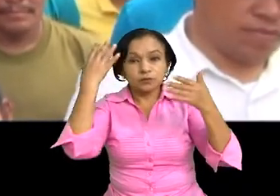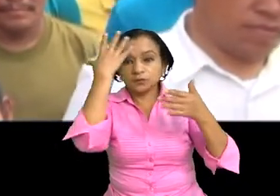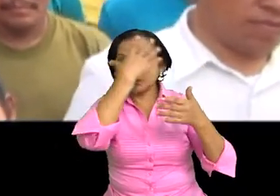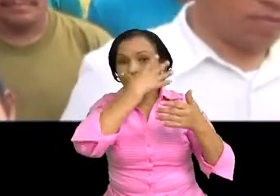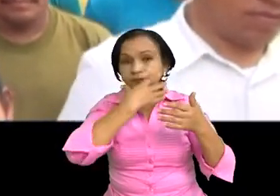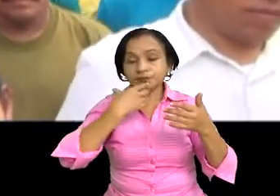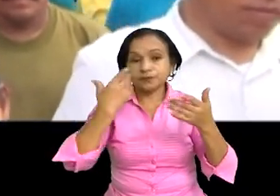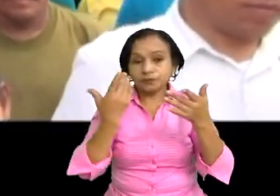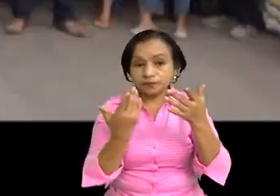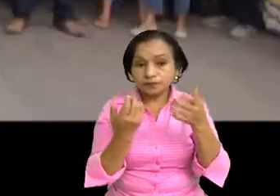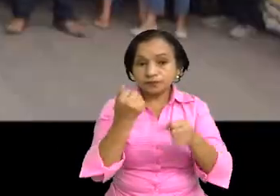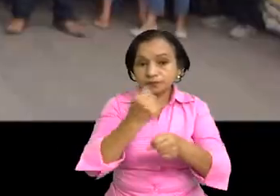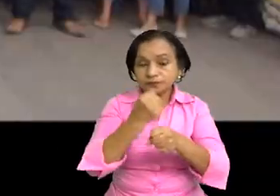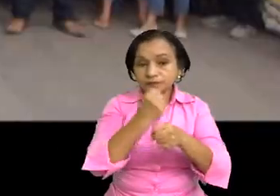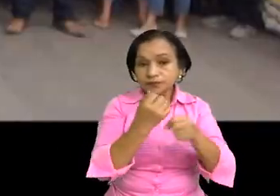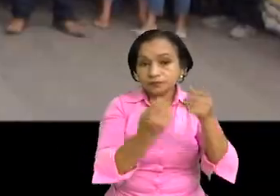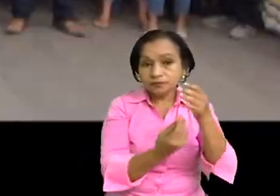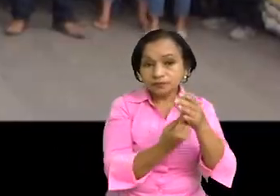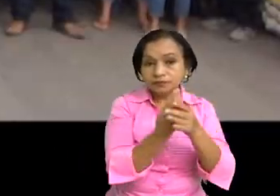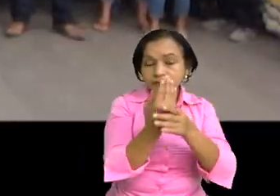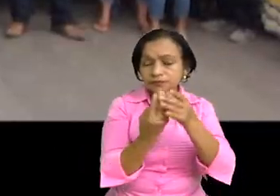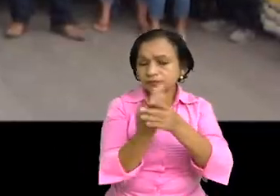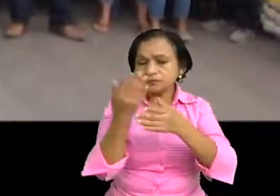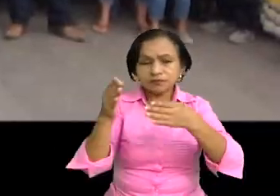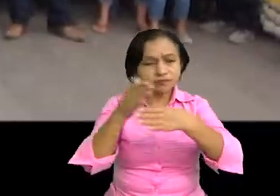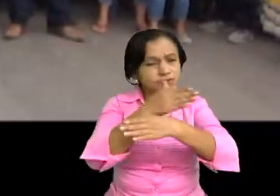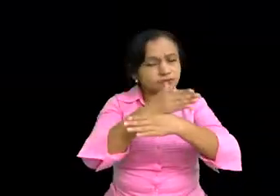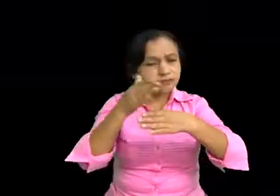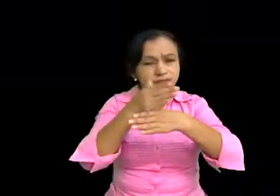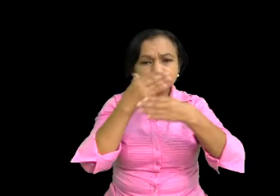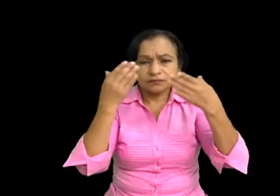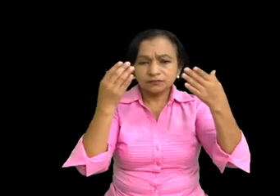la producción de todo tipo